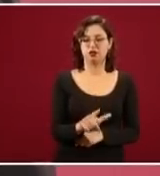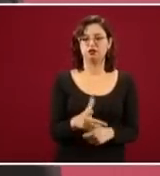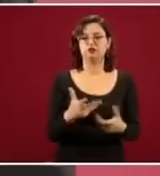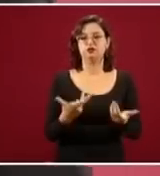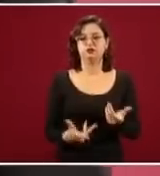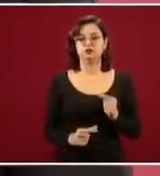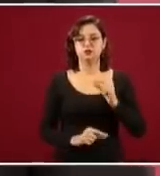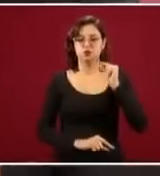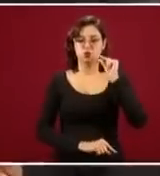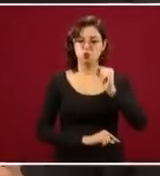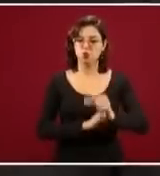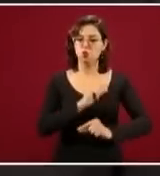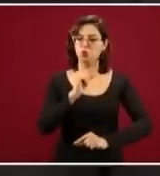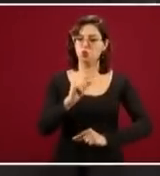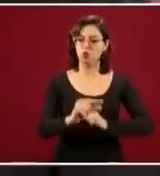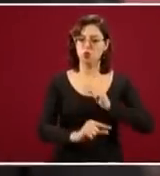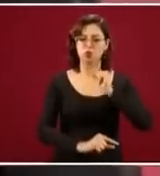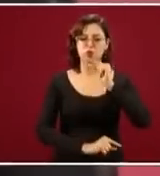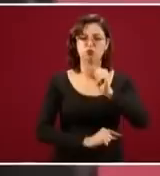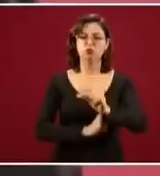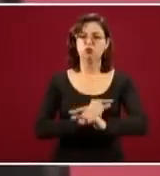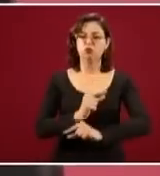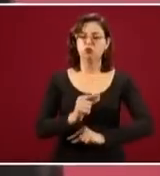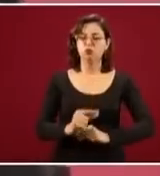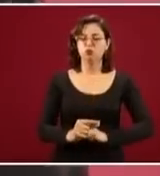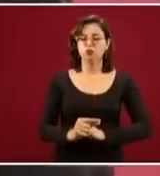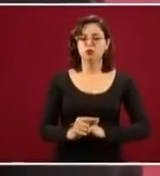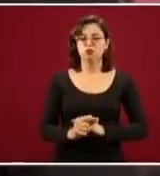se fueron perdiendo